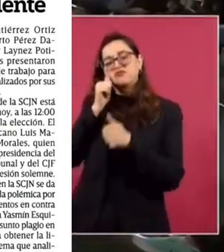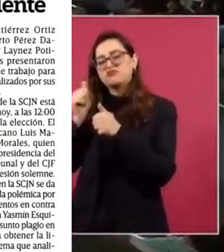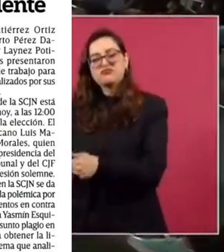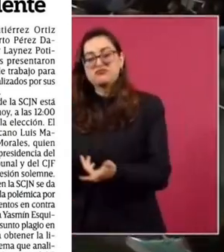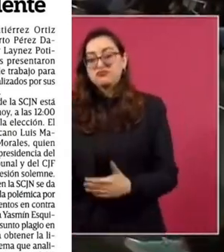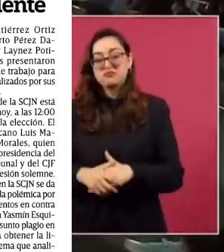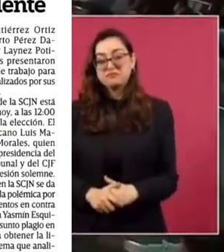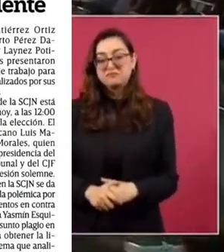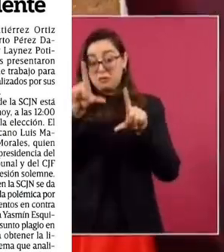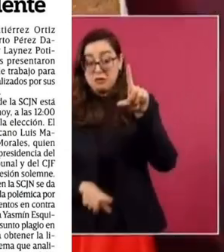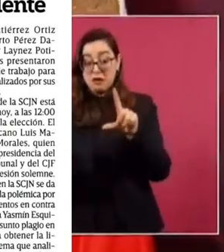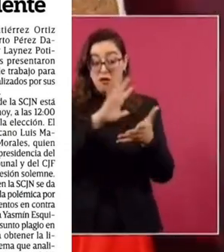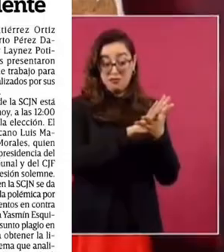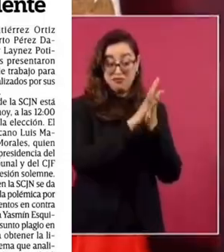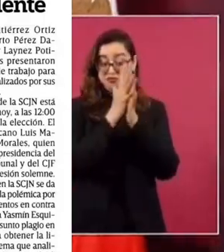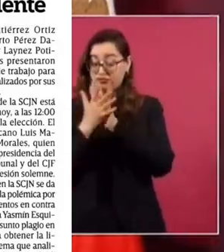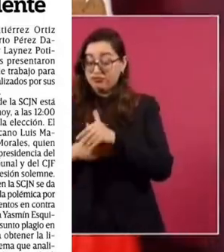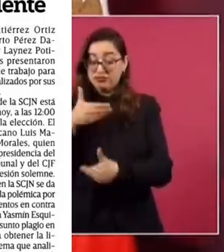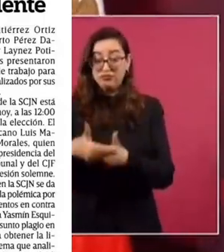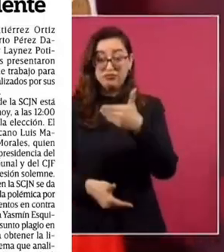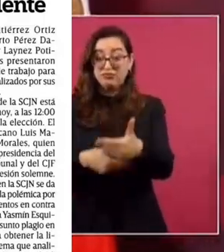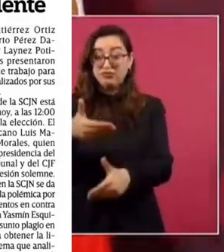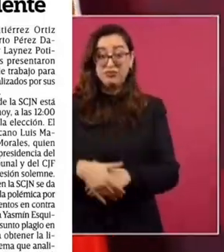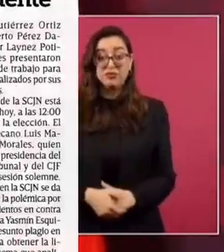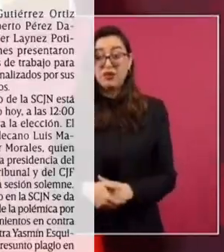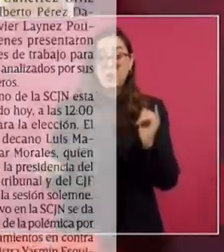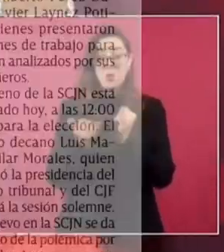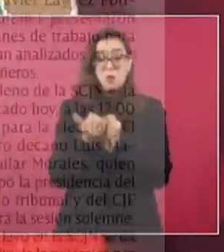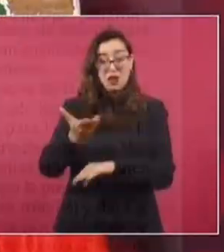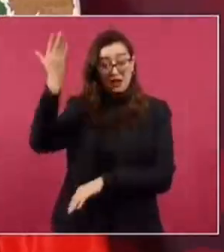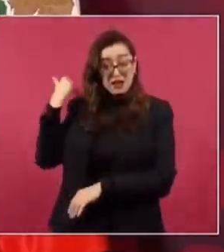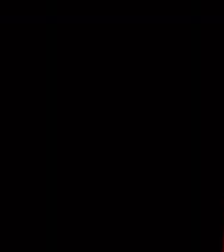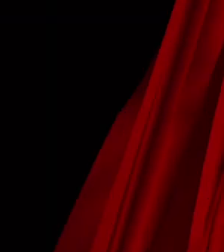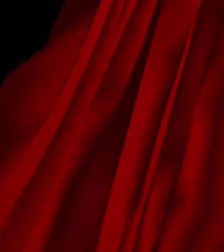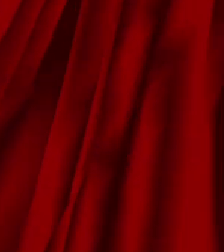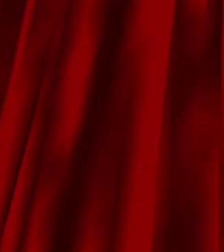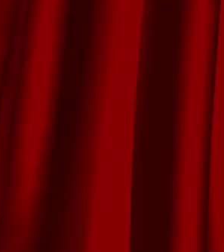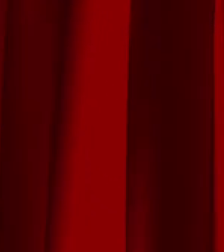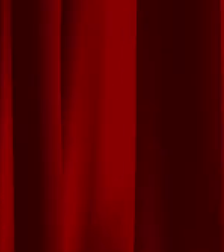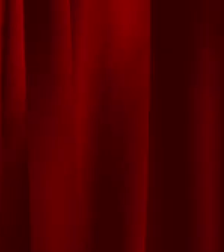es tan importante. Ah, y el tema de la transformación, el que nunca más regresen los corruptos.